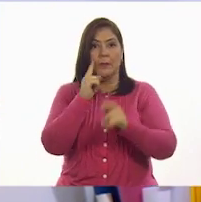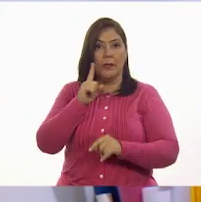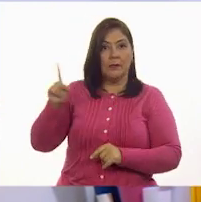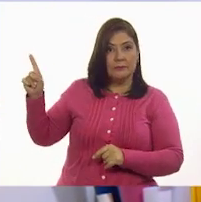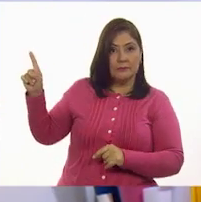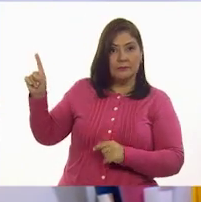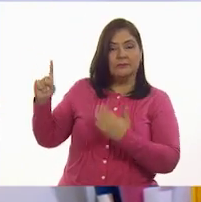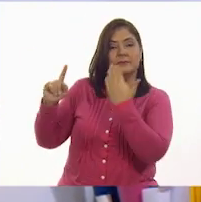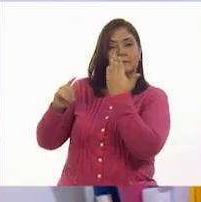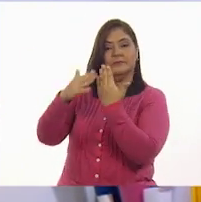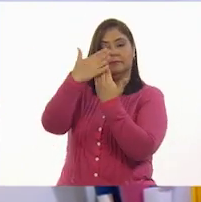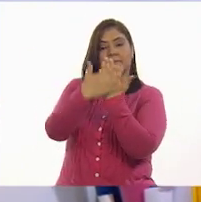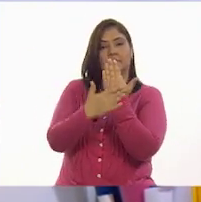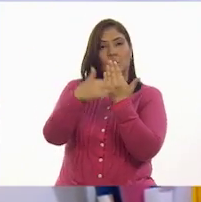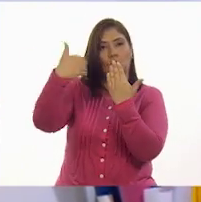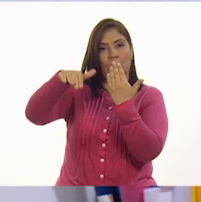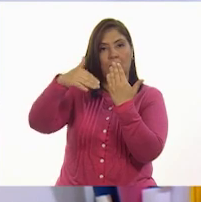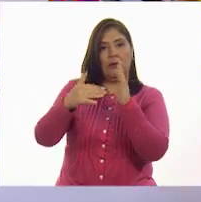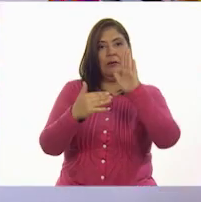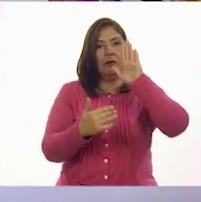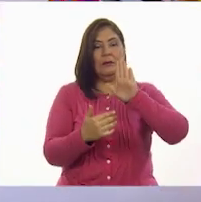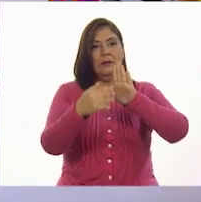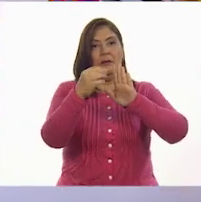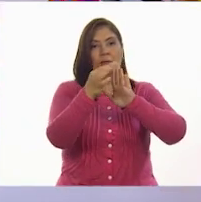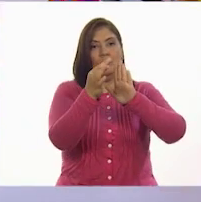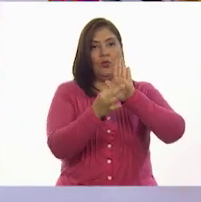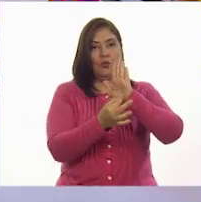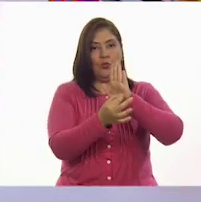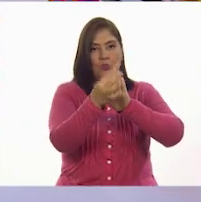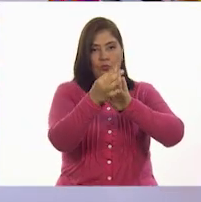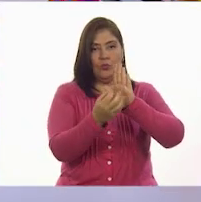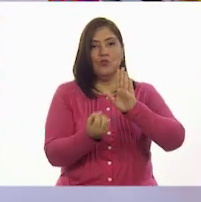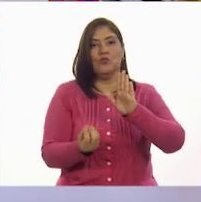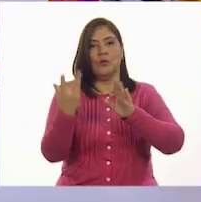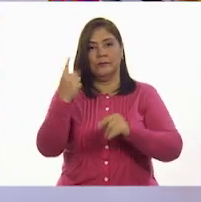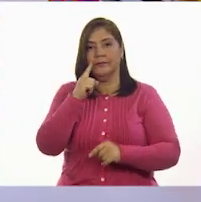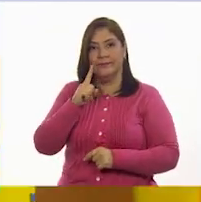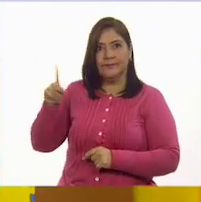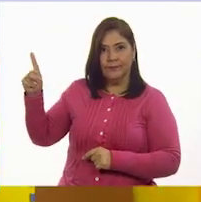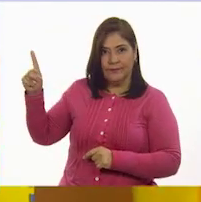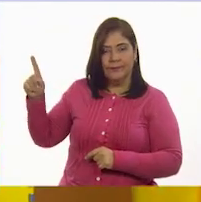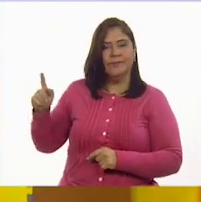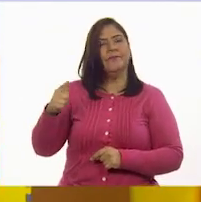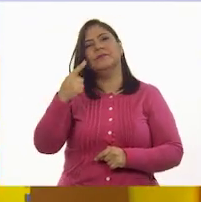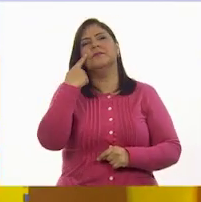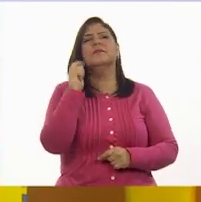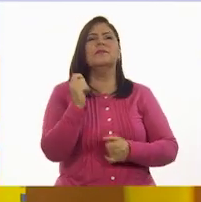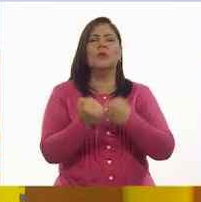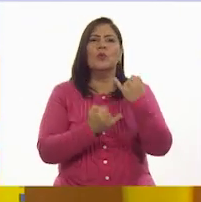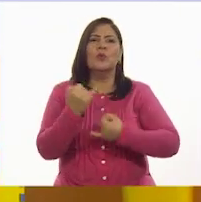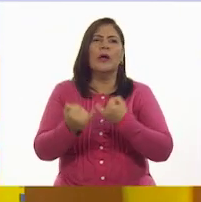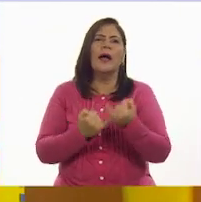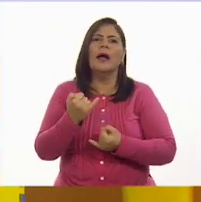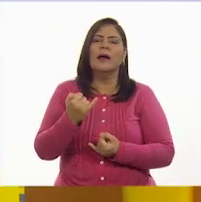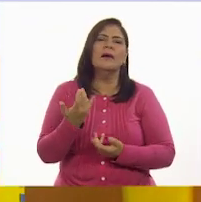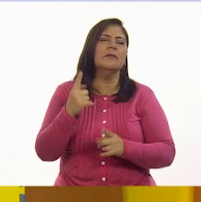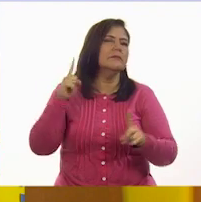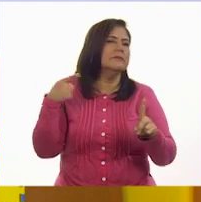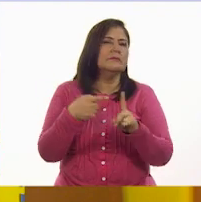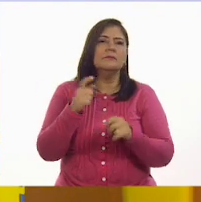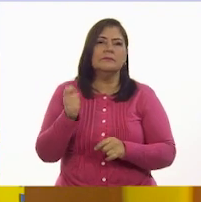y de este lado vienen los números. Vamos a utilizar. ¿En qué consiste este juego? Bueno, yo voy a sacar una